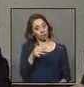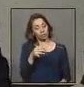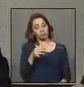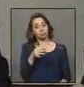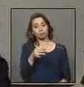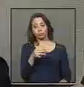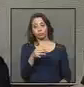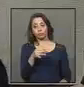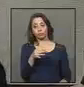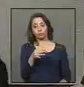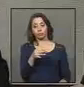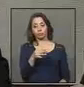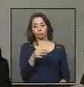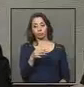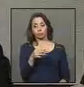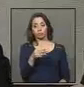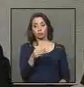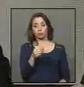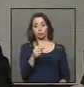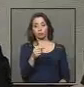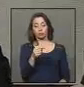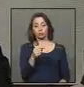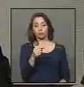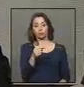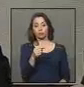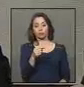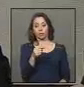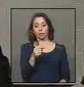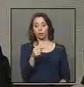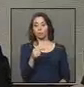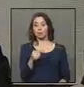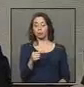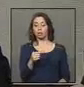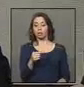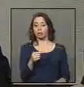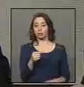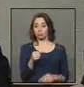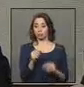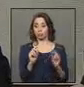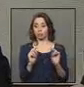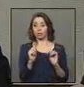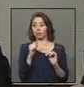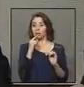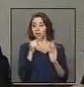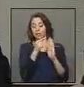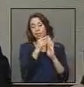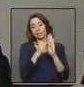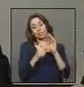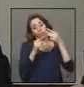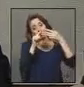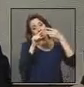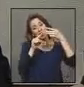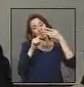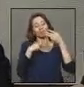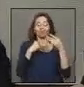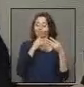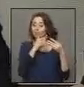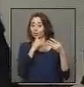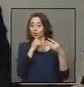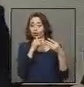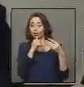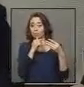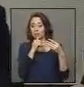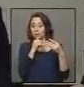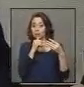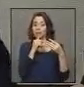y más bien salvado estas disposiciones, creo que el presente